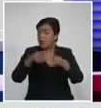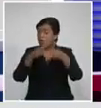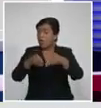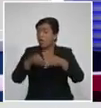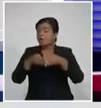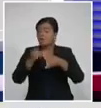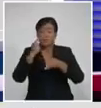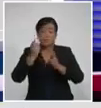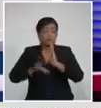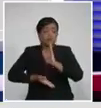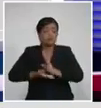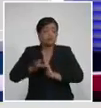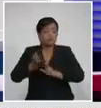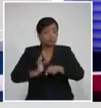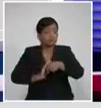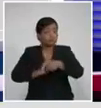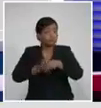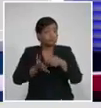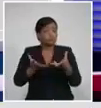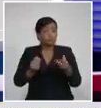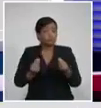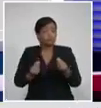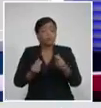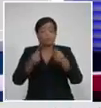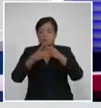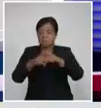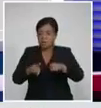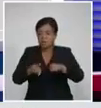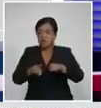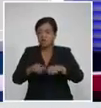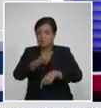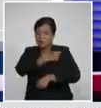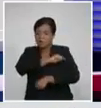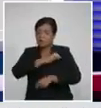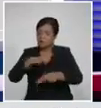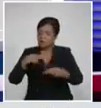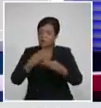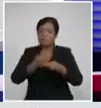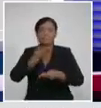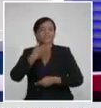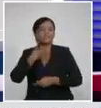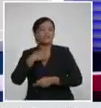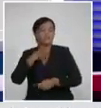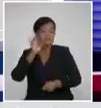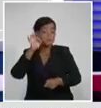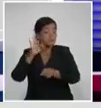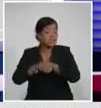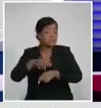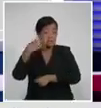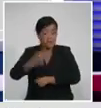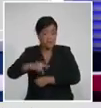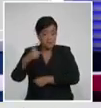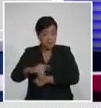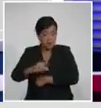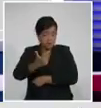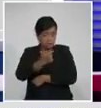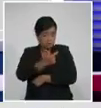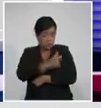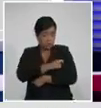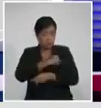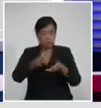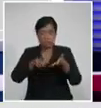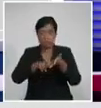virus SARS-CoV-2 y sin dudas con gran expectativa también por el inicio de los estudios de intervención en esa provincia